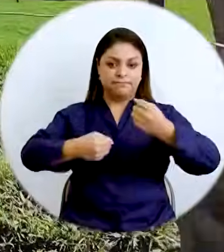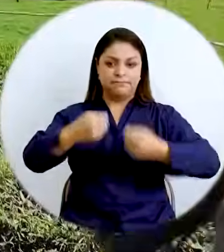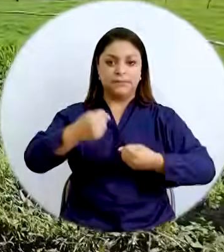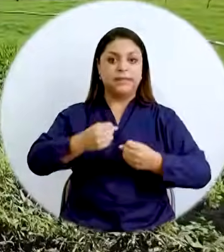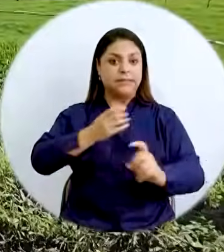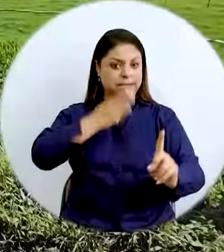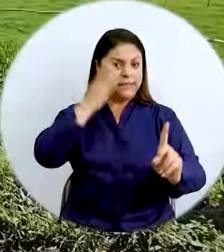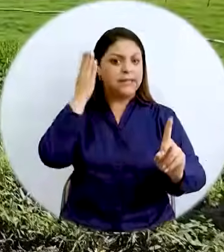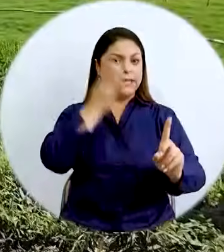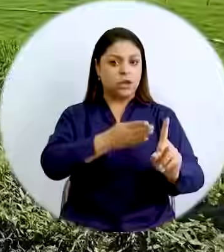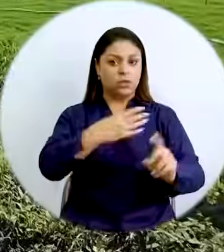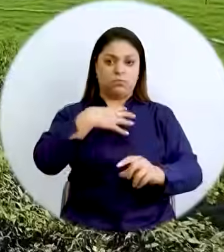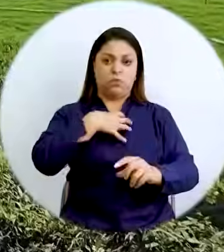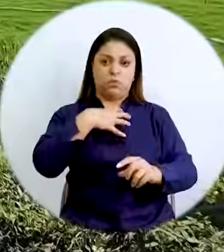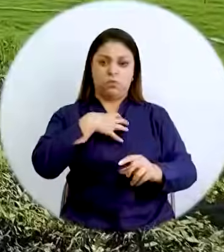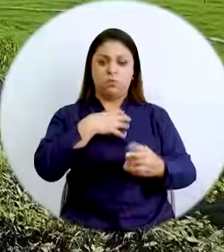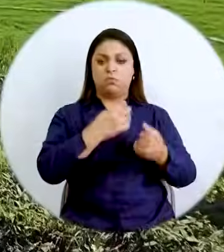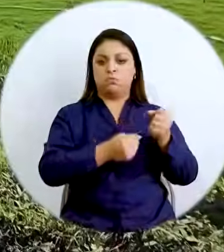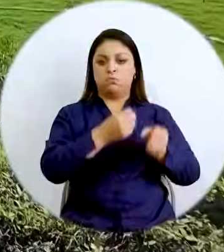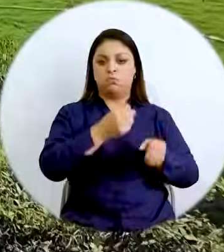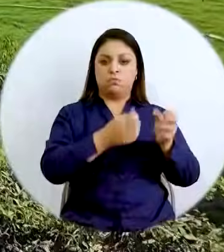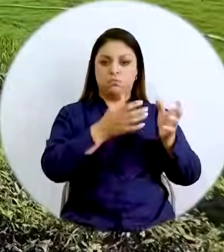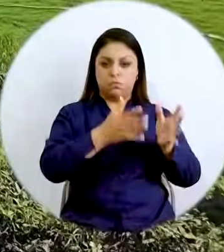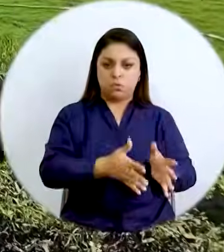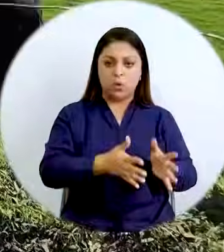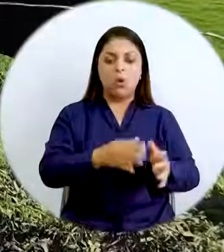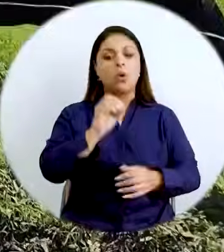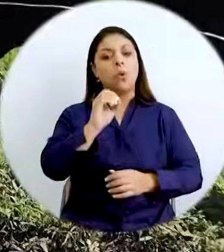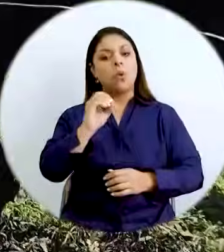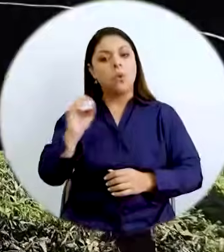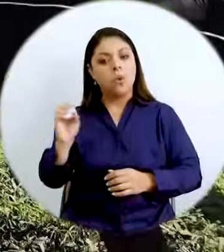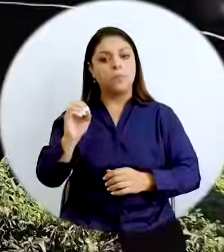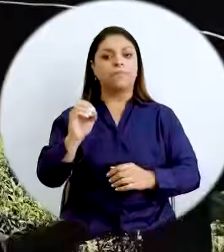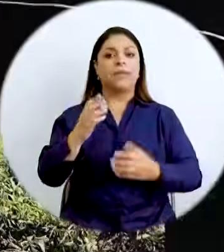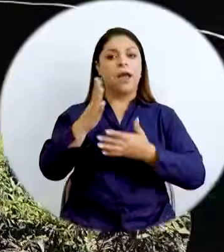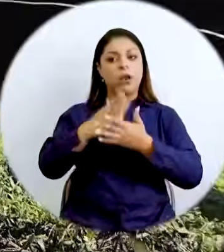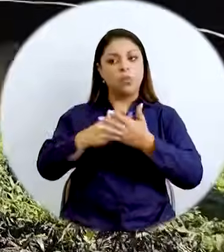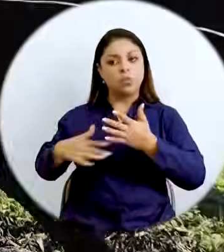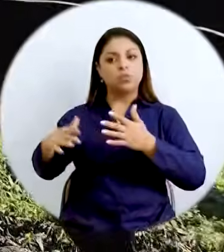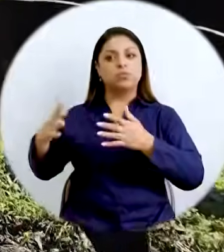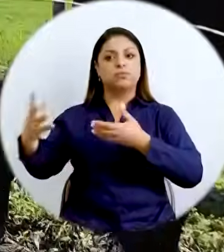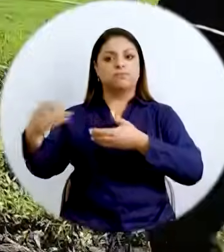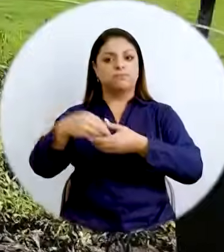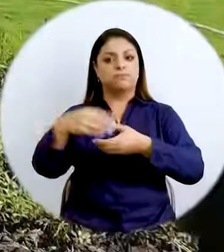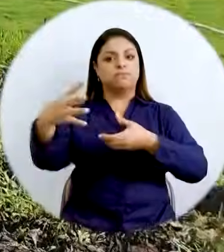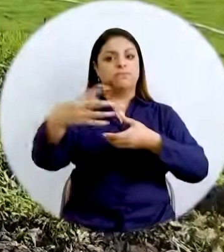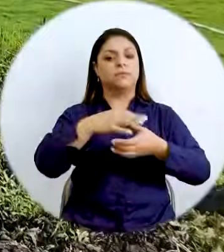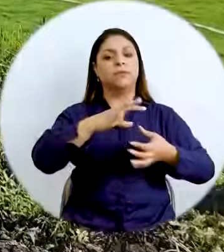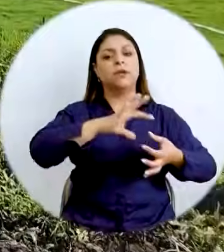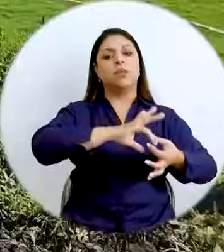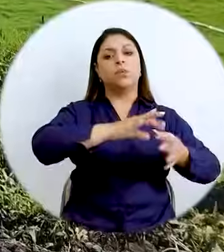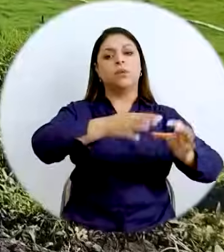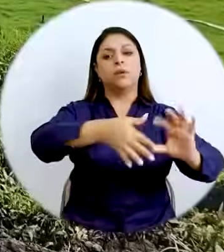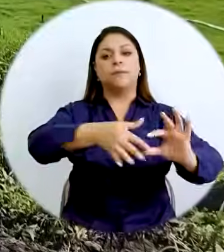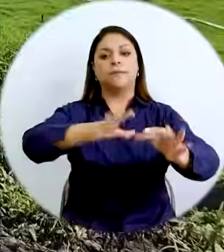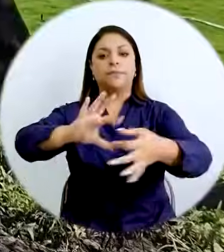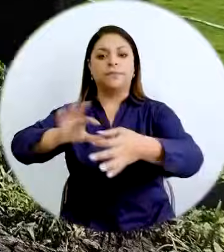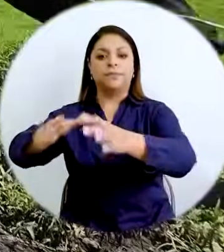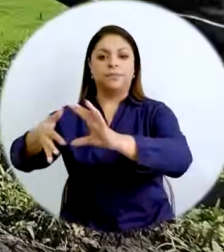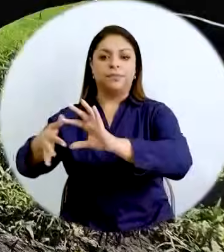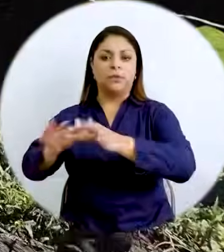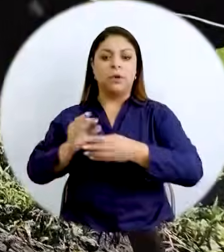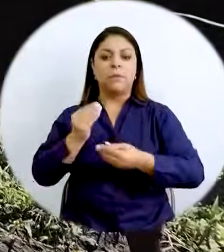como productores o dentro de todo el encadenamiento productivo, porque es un sistema hoy